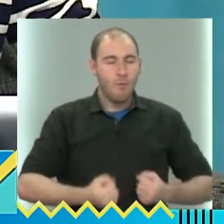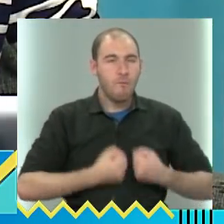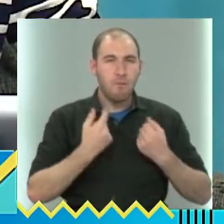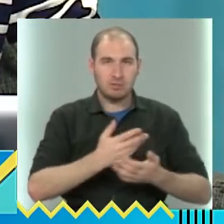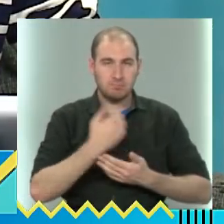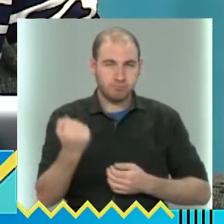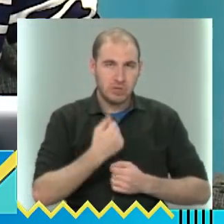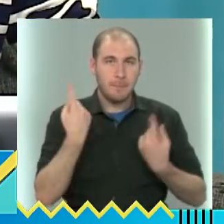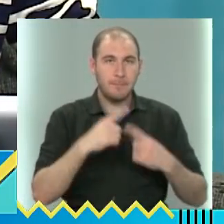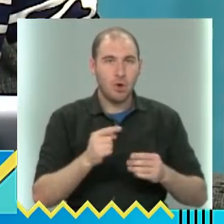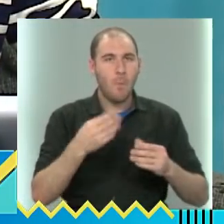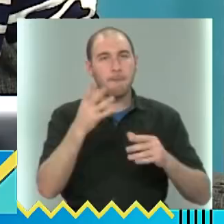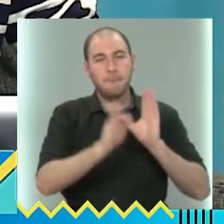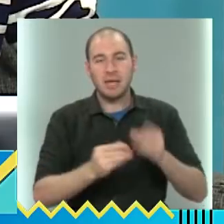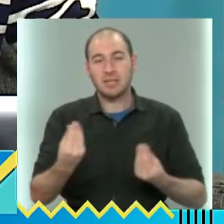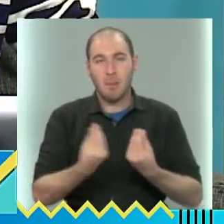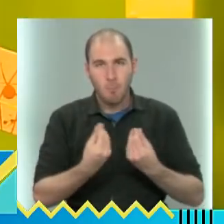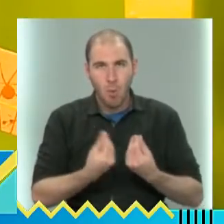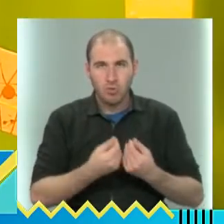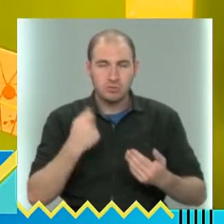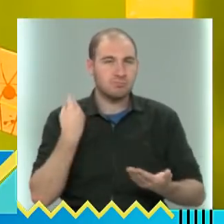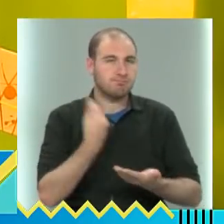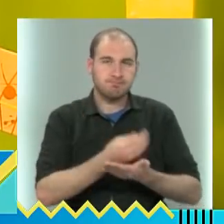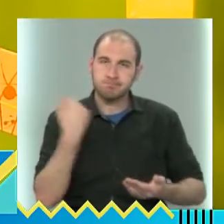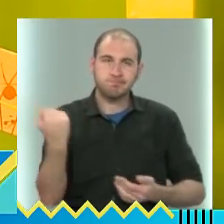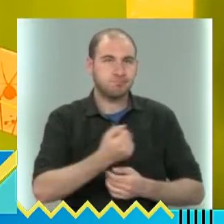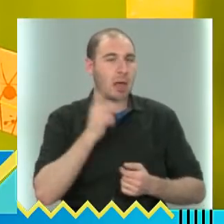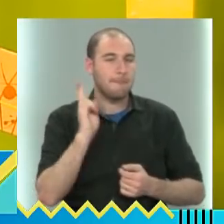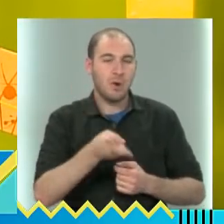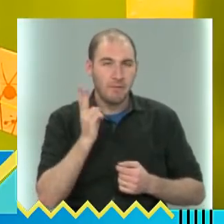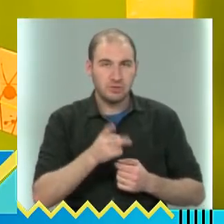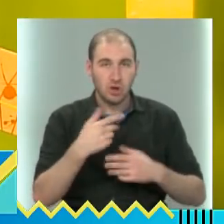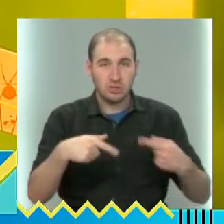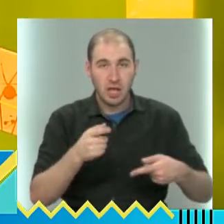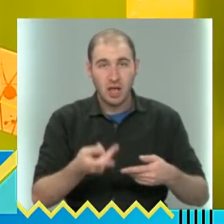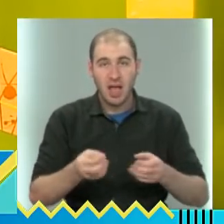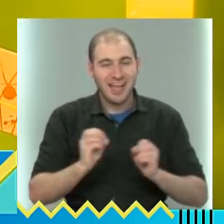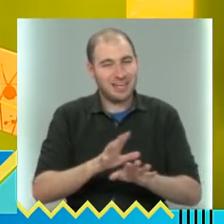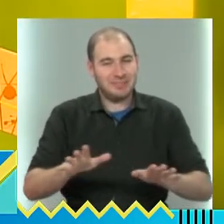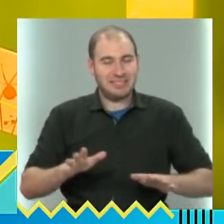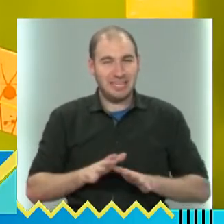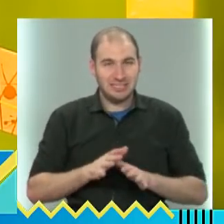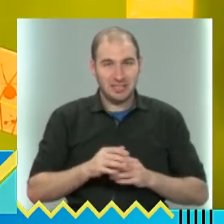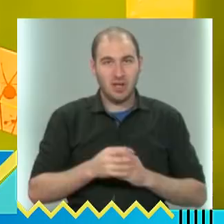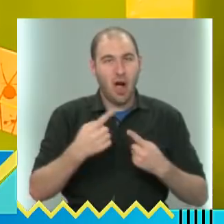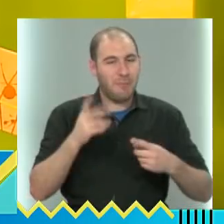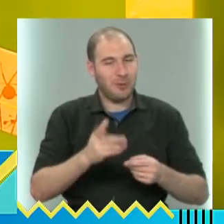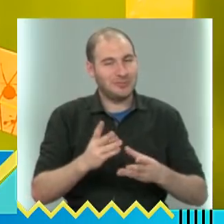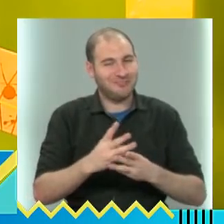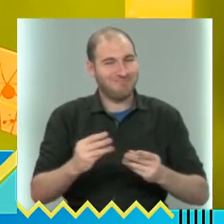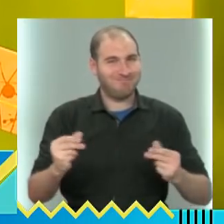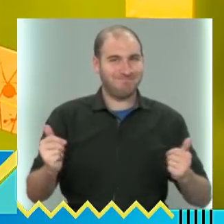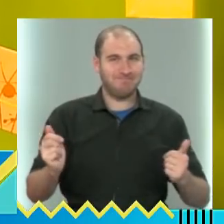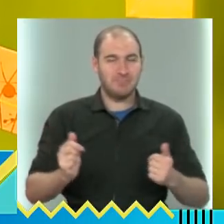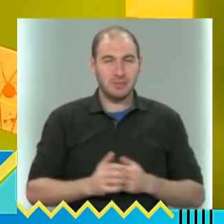¿no? Pero muchos o varios de los países que fueron emblemáticos en la prohibición de este tipo de actividades están volviendo atrás con esas prohibiciones.